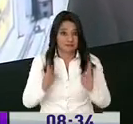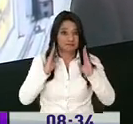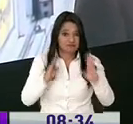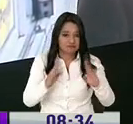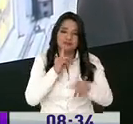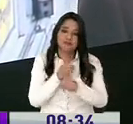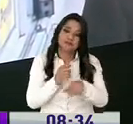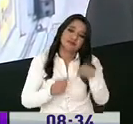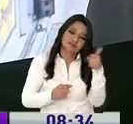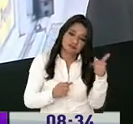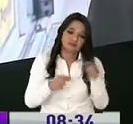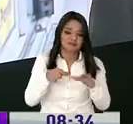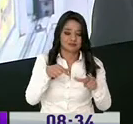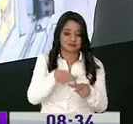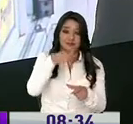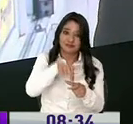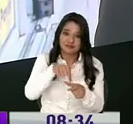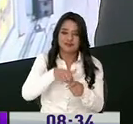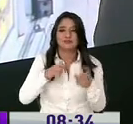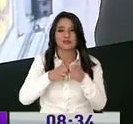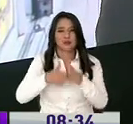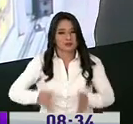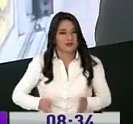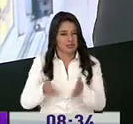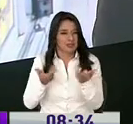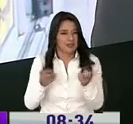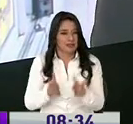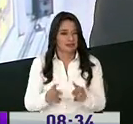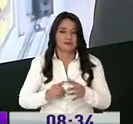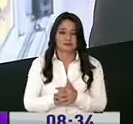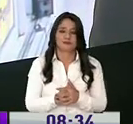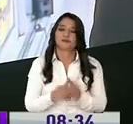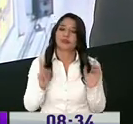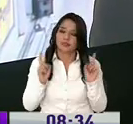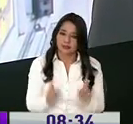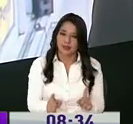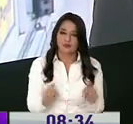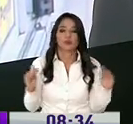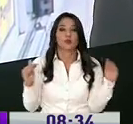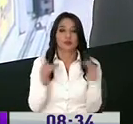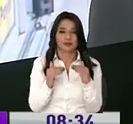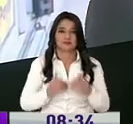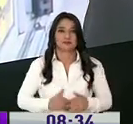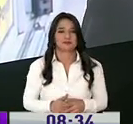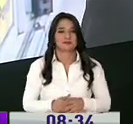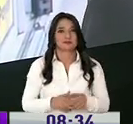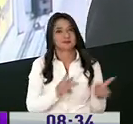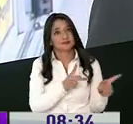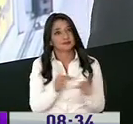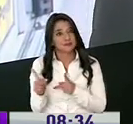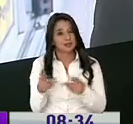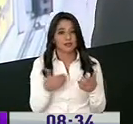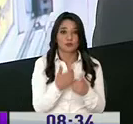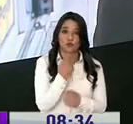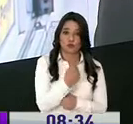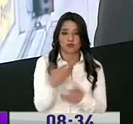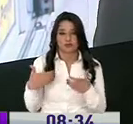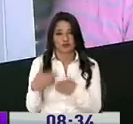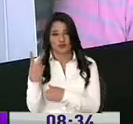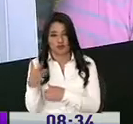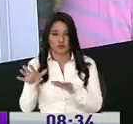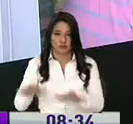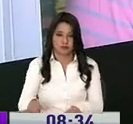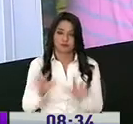lados se arman huecos, tenemos problemas de vialidad, entonces todo tiene que ir concatenado. Plan equipo 1, plan equipo 2. Así